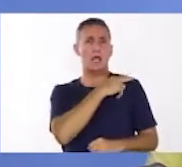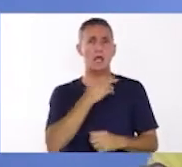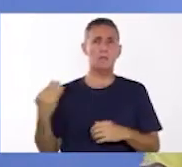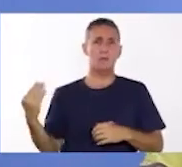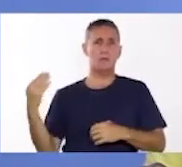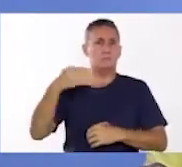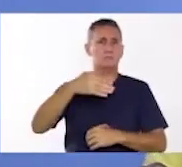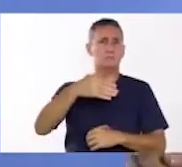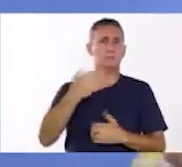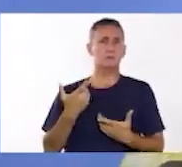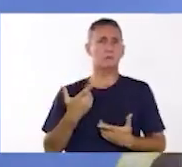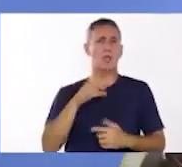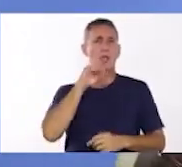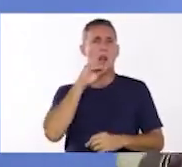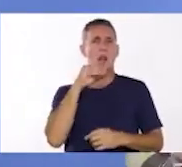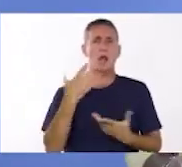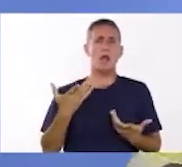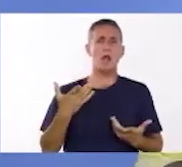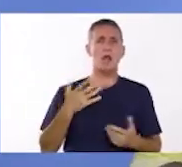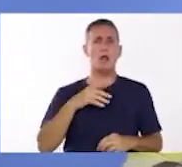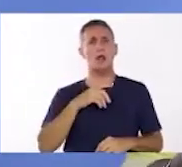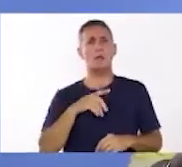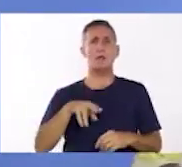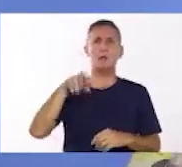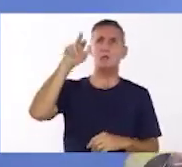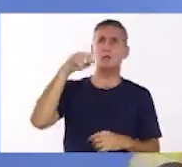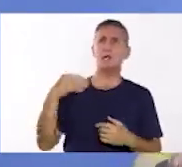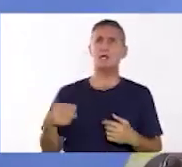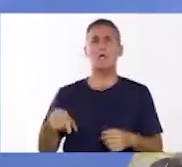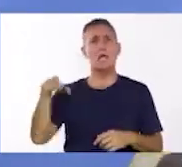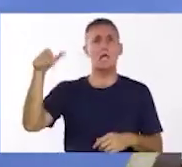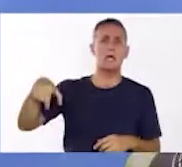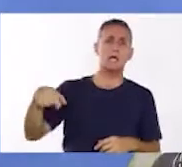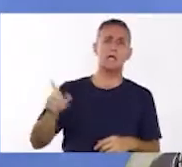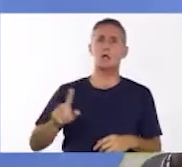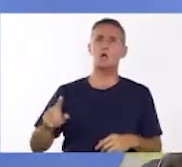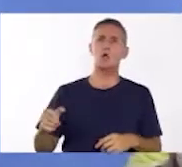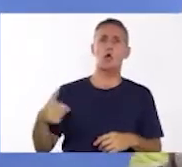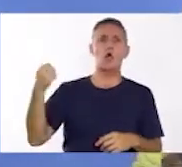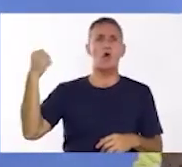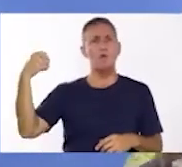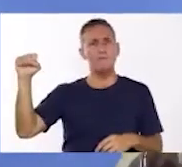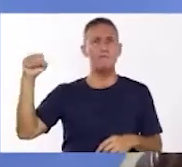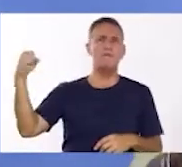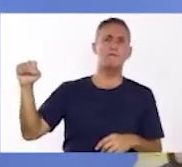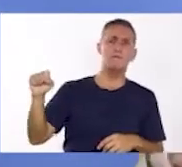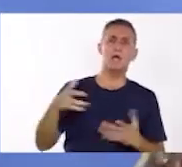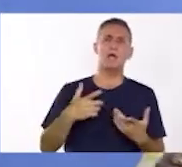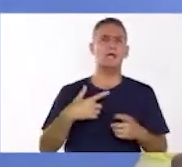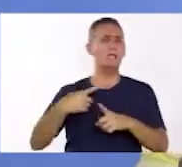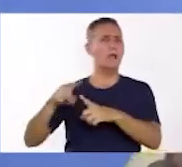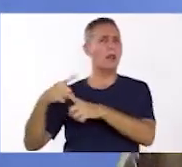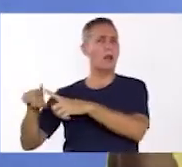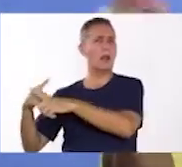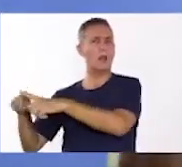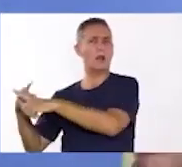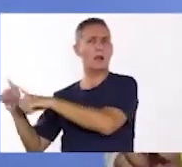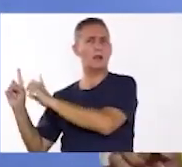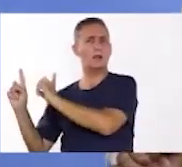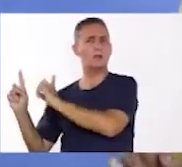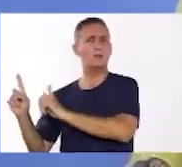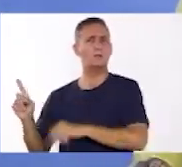llega, hablando de que si Gregorio no ha llegado, que si le falta, que si la deuda, que si esto. Y